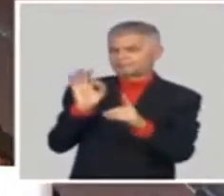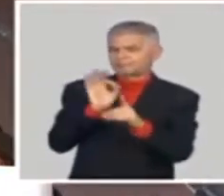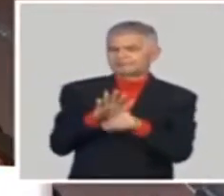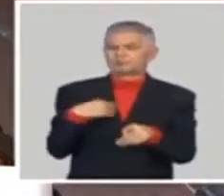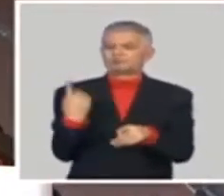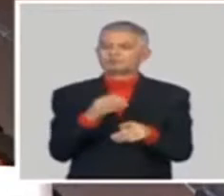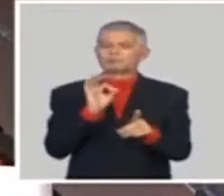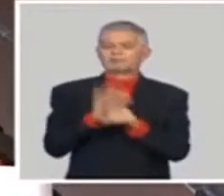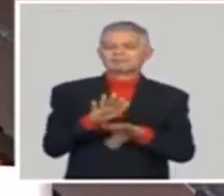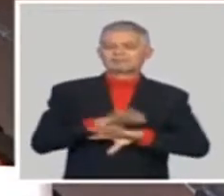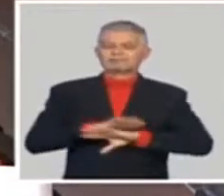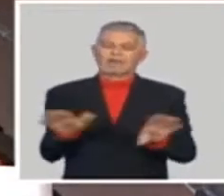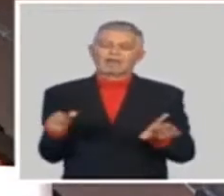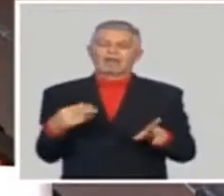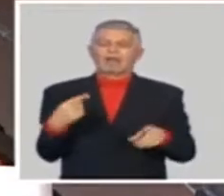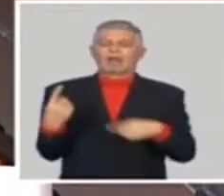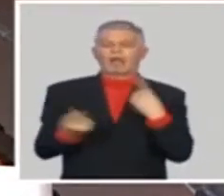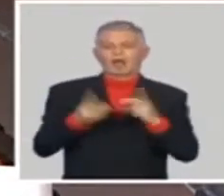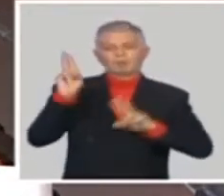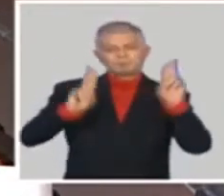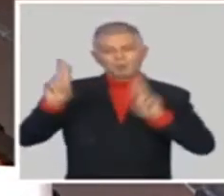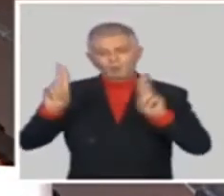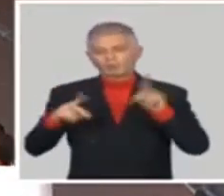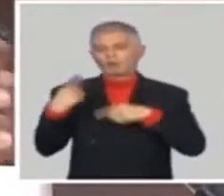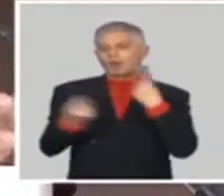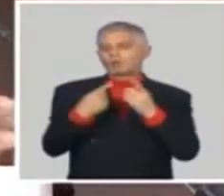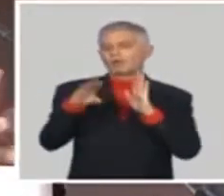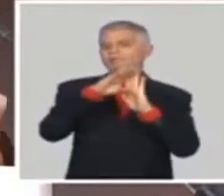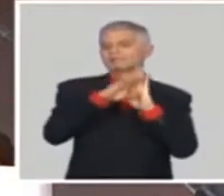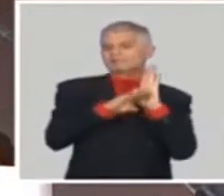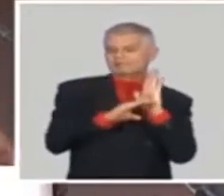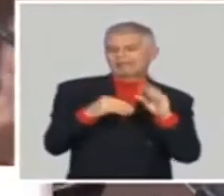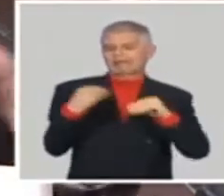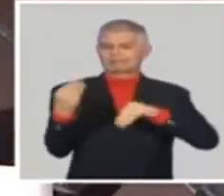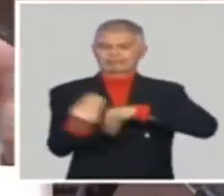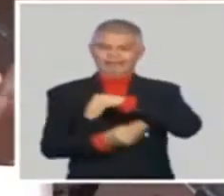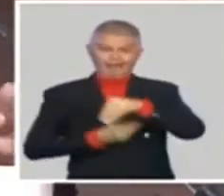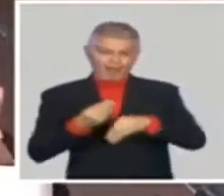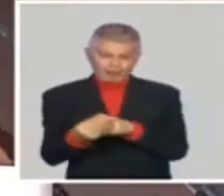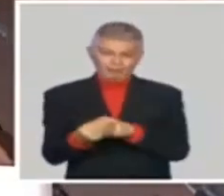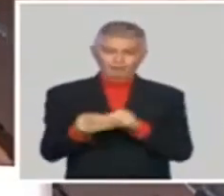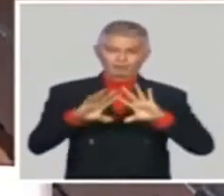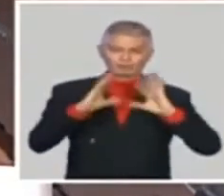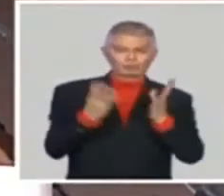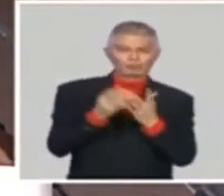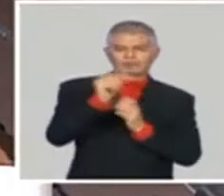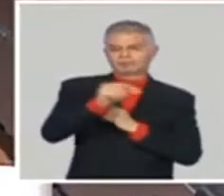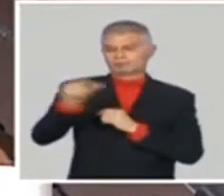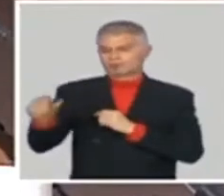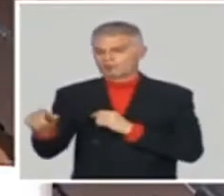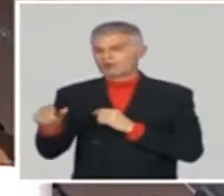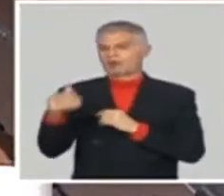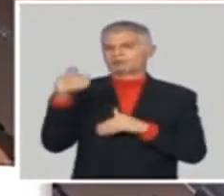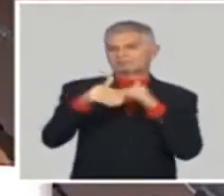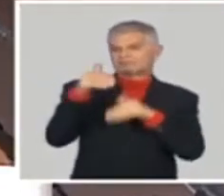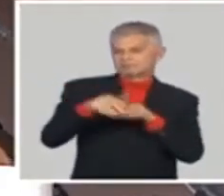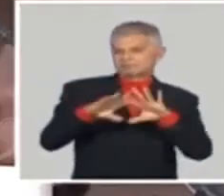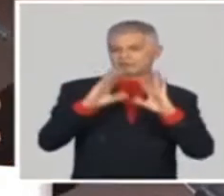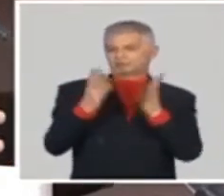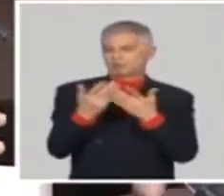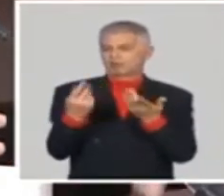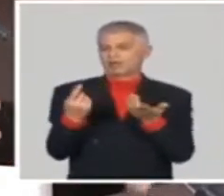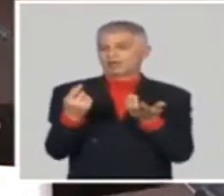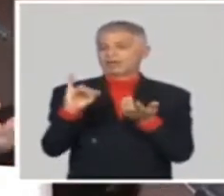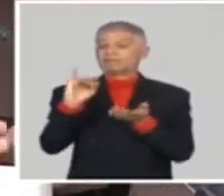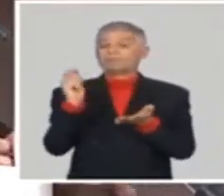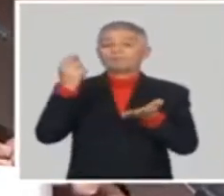empezamos a adoptar un grupo de medidas, de adecuaciones para todos los actores relacionadas con los impuestos